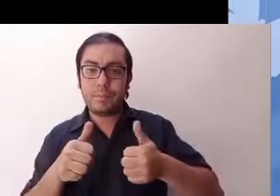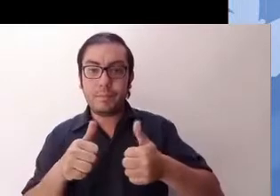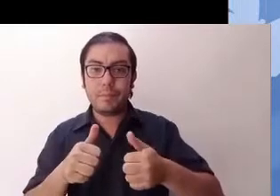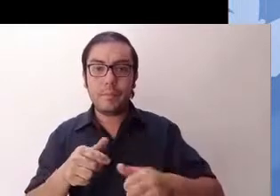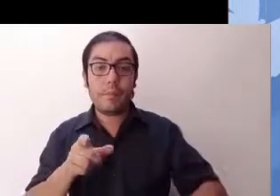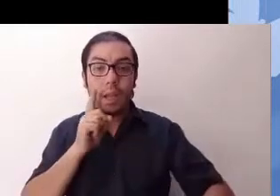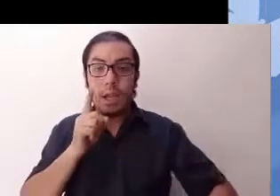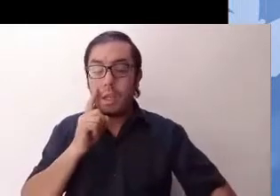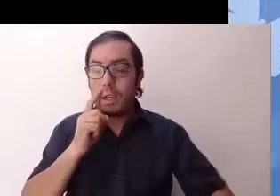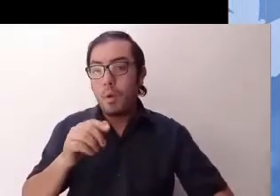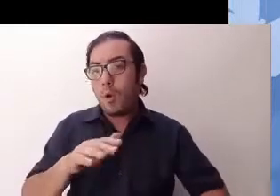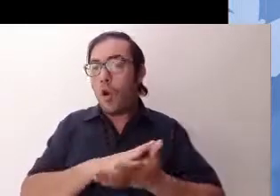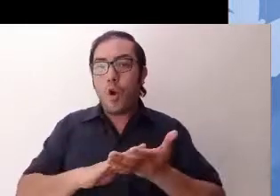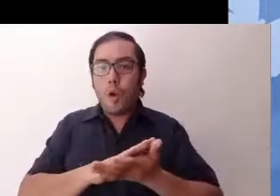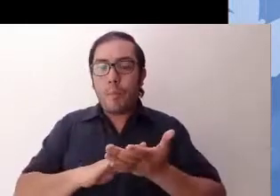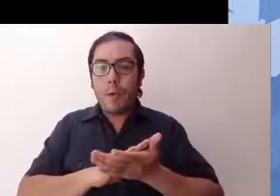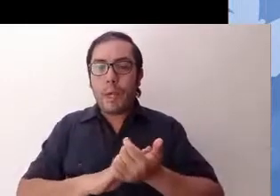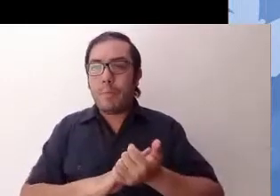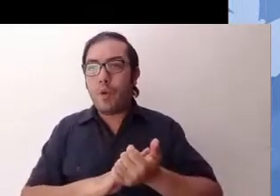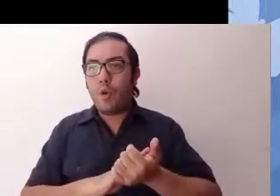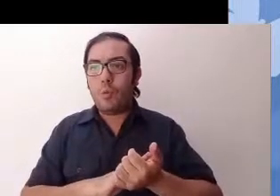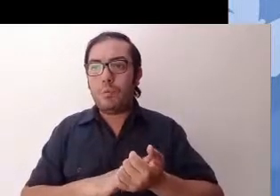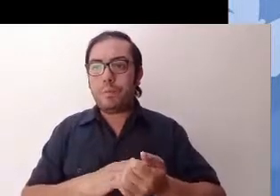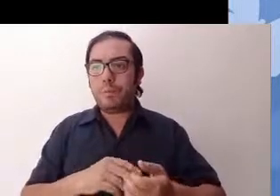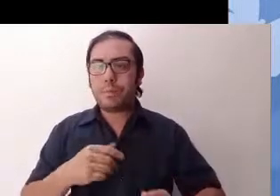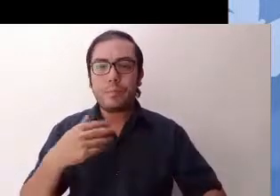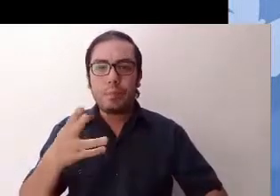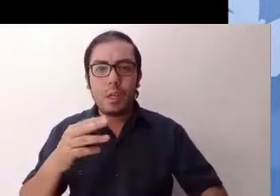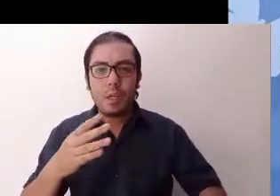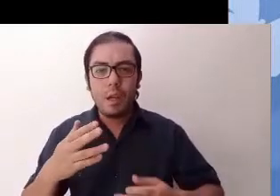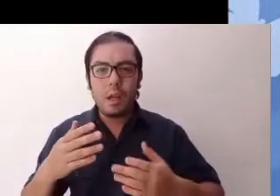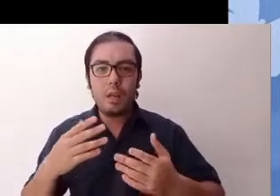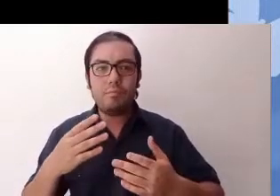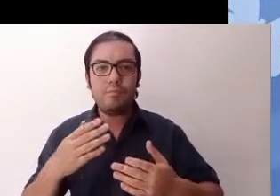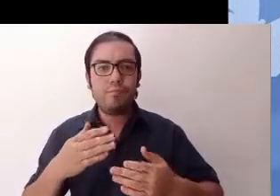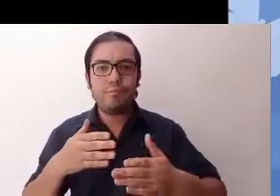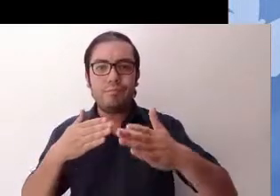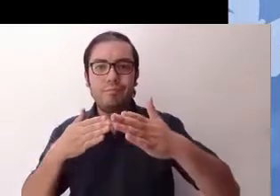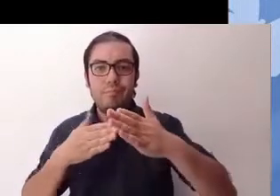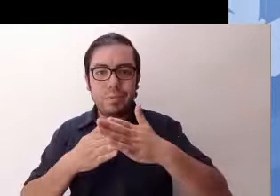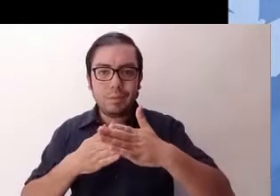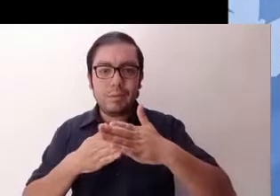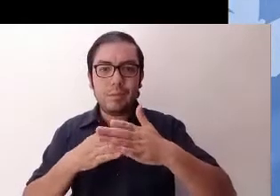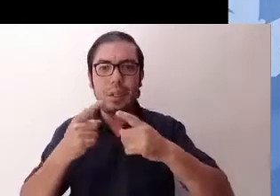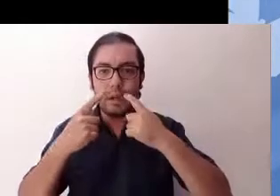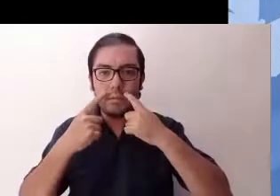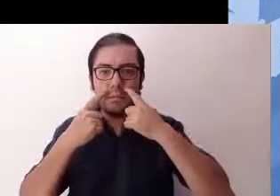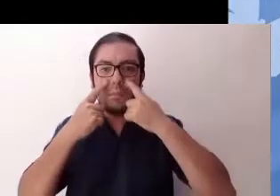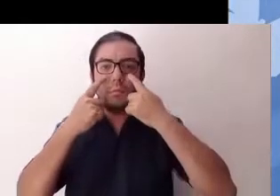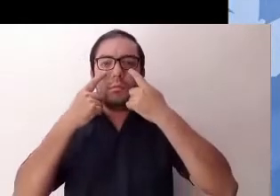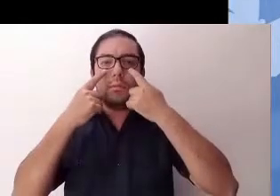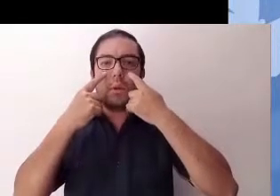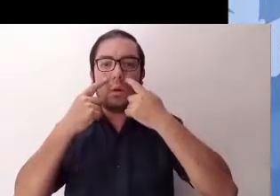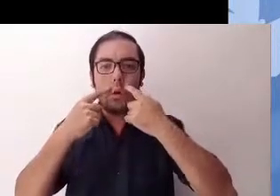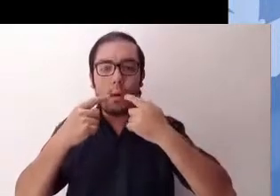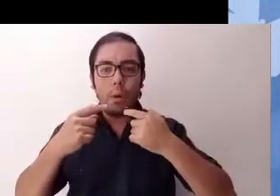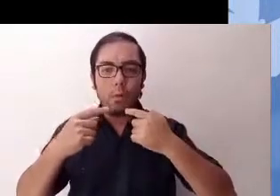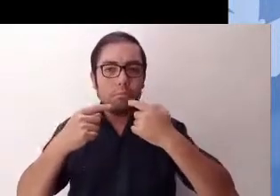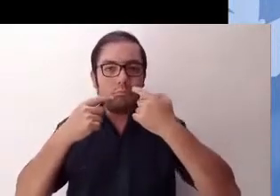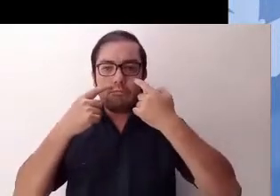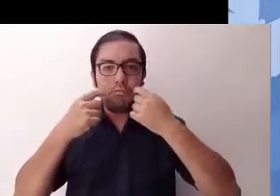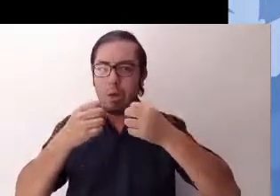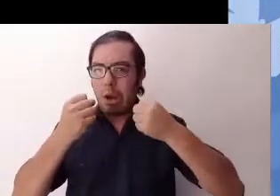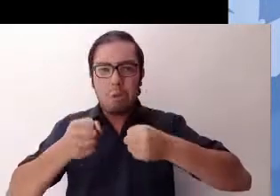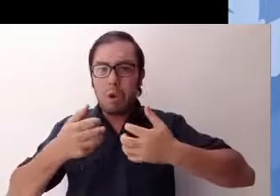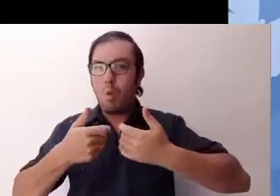Tenemos la obstrucción de la vía aérea, algo bastante común en todo grupo etario, tanto bebés como en adultos mayores